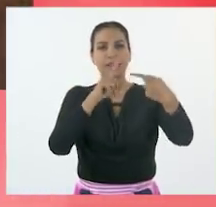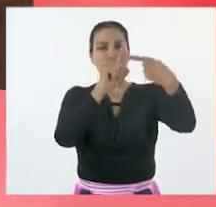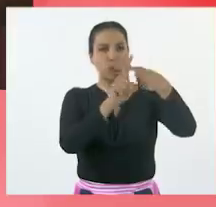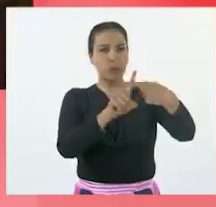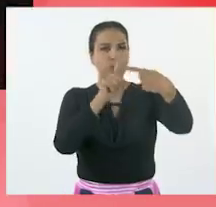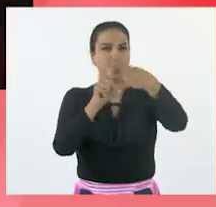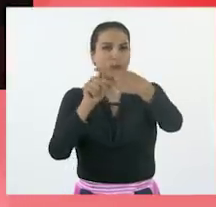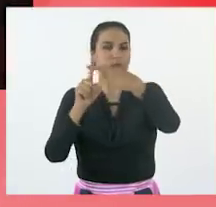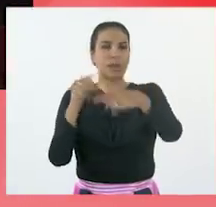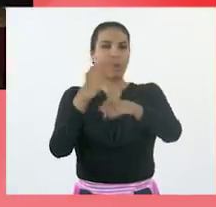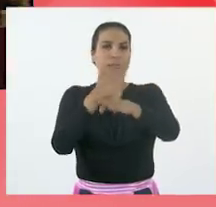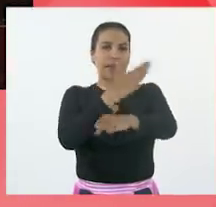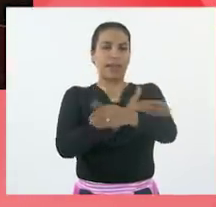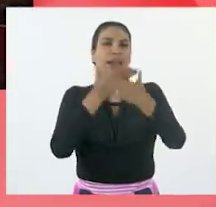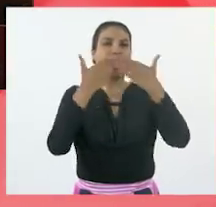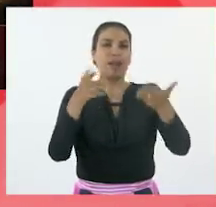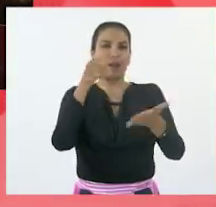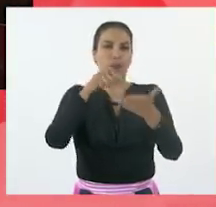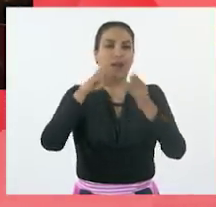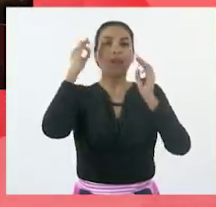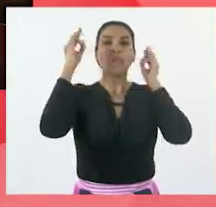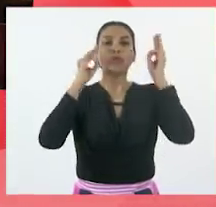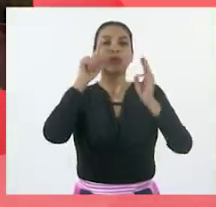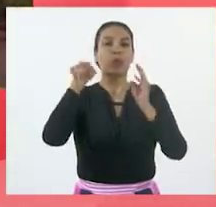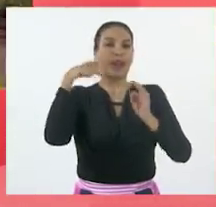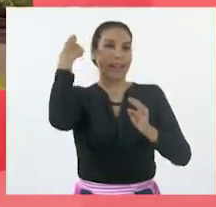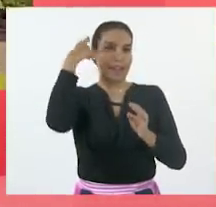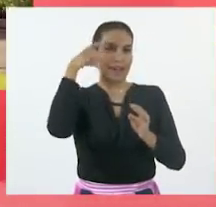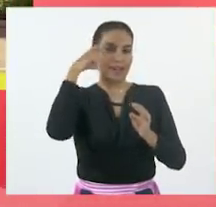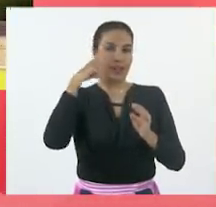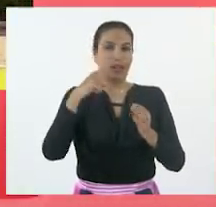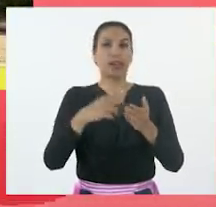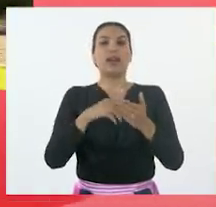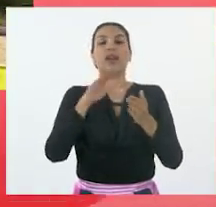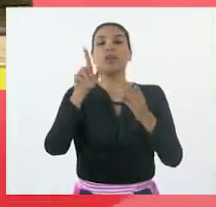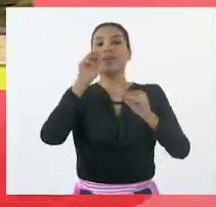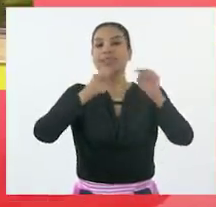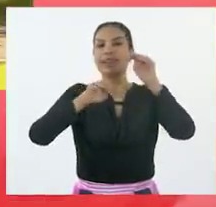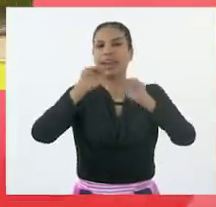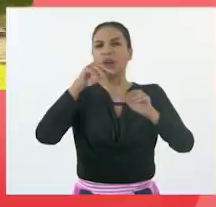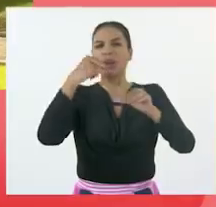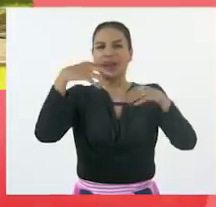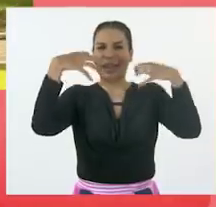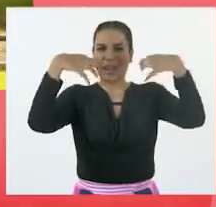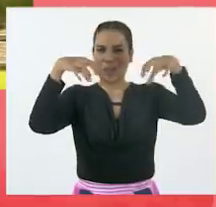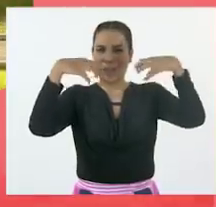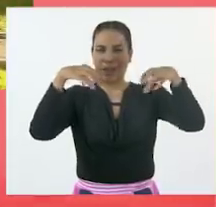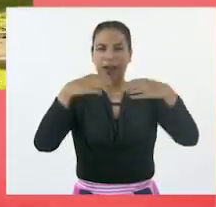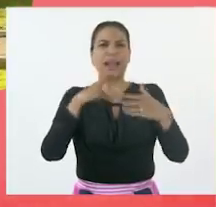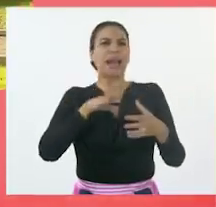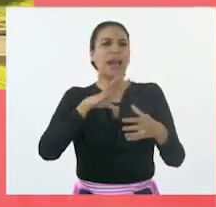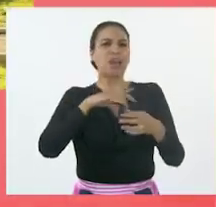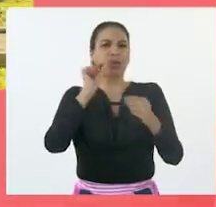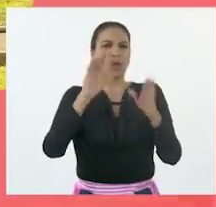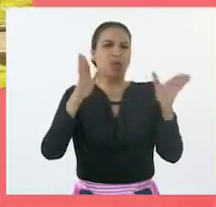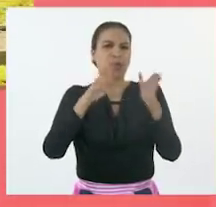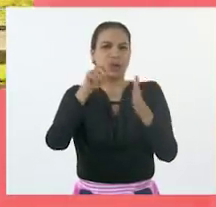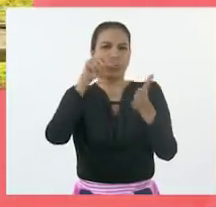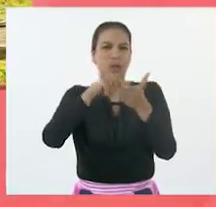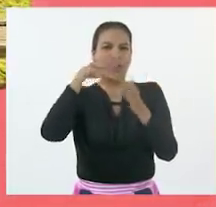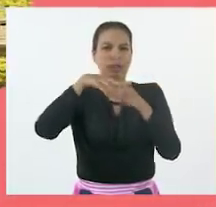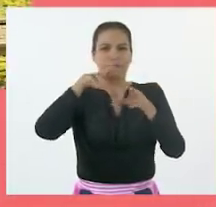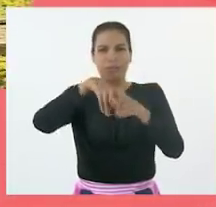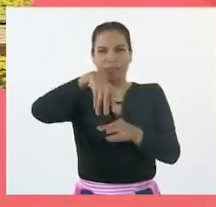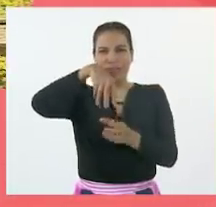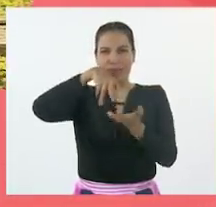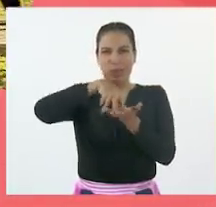madera, que hoy se encuentran en el Museo de Querétaro. Hoy, en el Cerro de las Campanas, existe un pequeño obelisco que